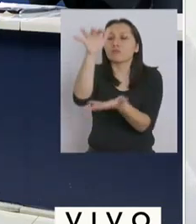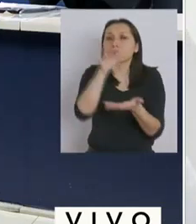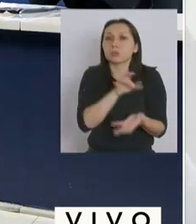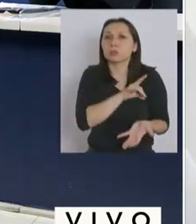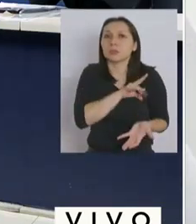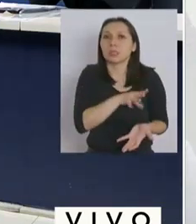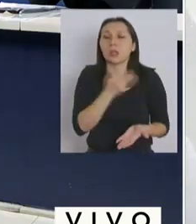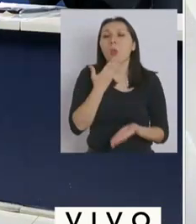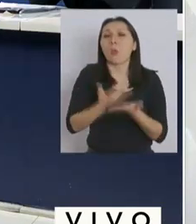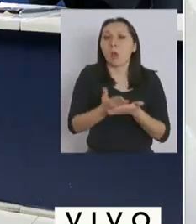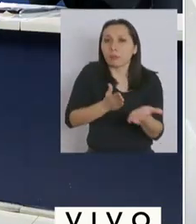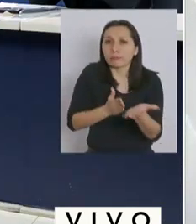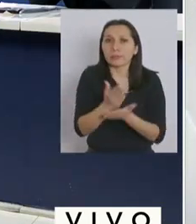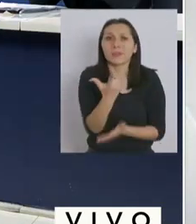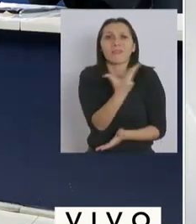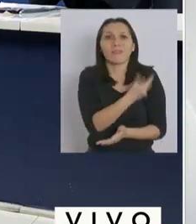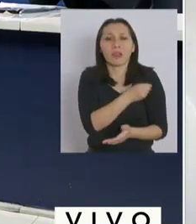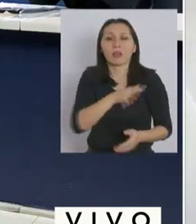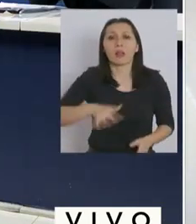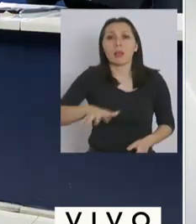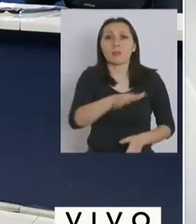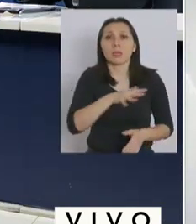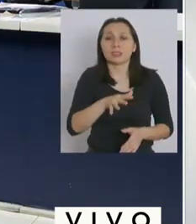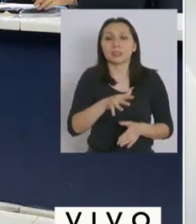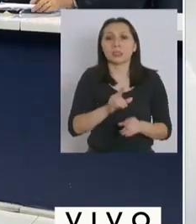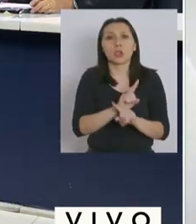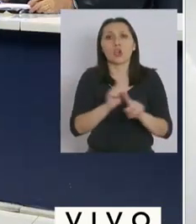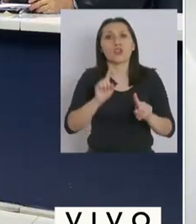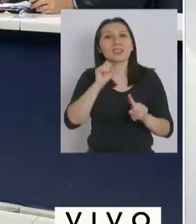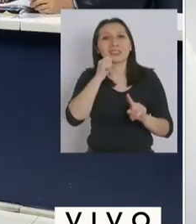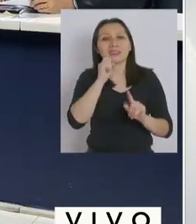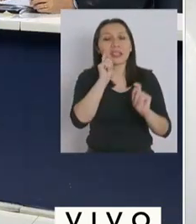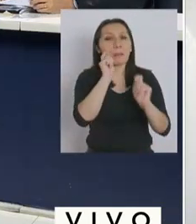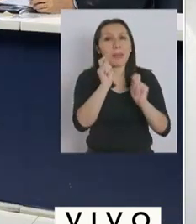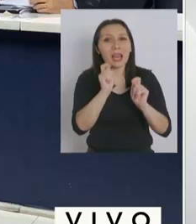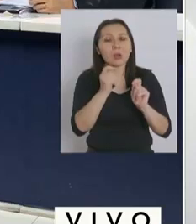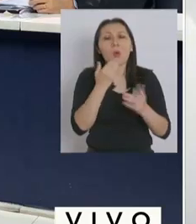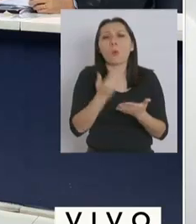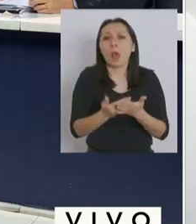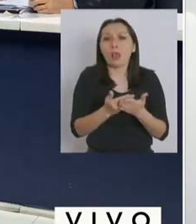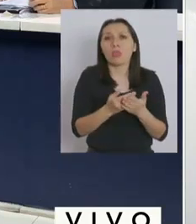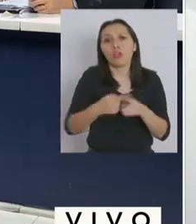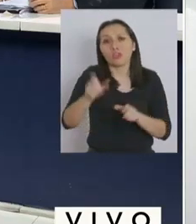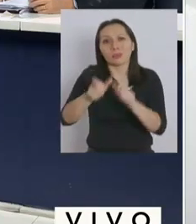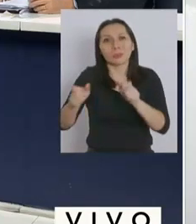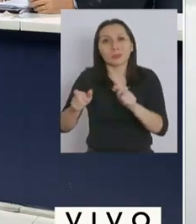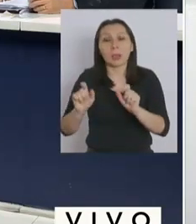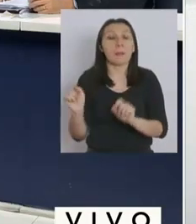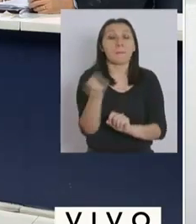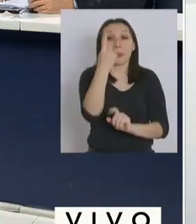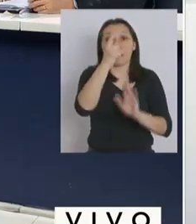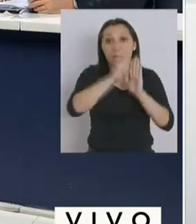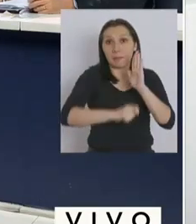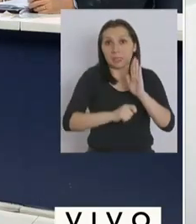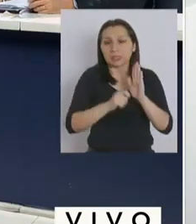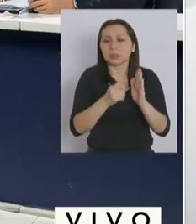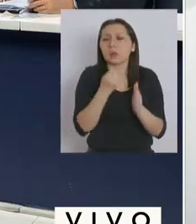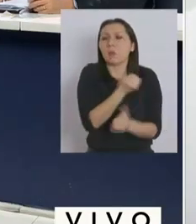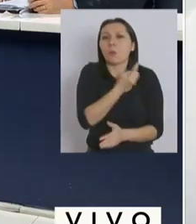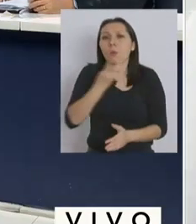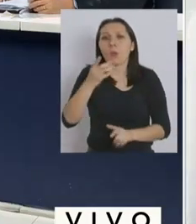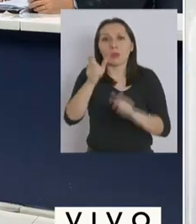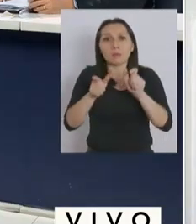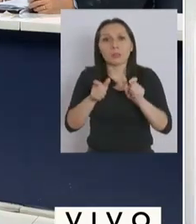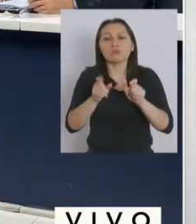ejemplo, se va a poder vacunar la población que no es de riesgo? Y al primer mes, ¿cuánta gente se